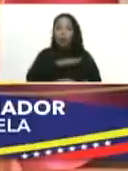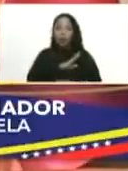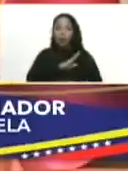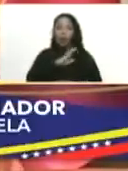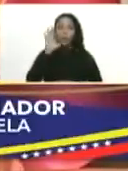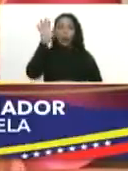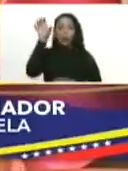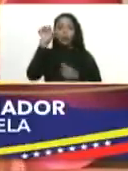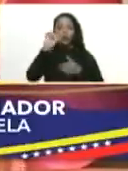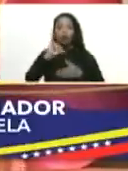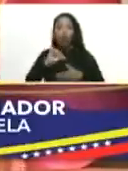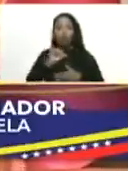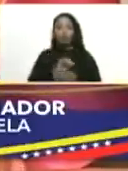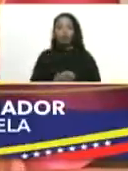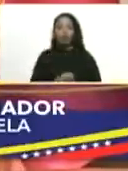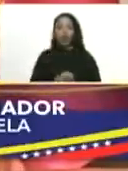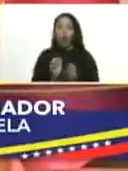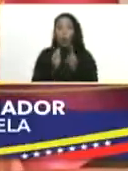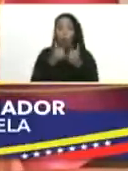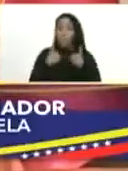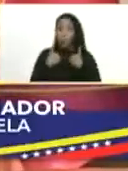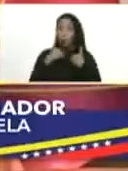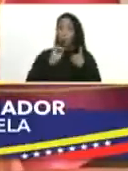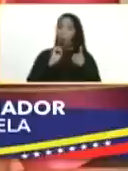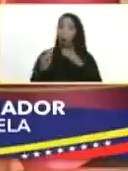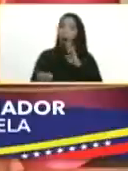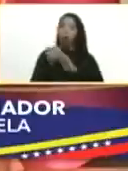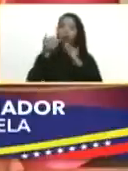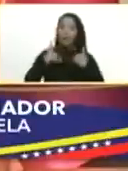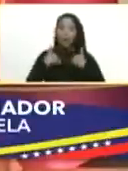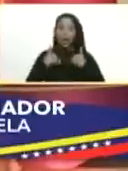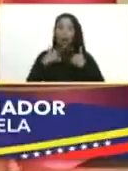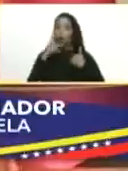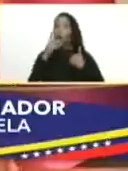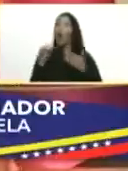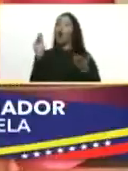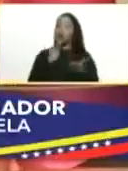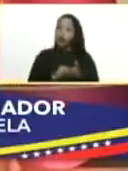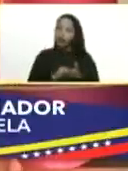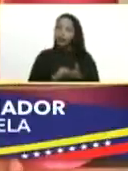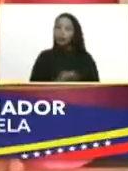del sur, o estás conmigo o estás contra mí nuevamente,